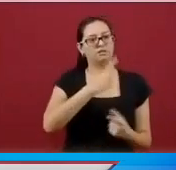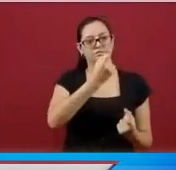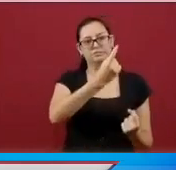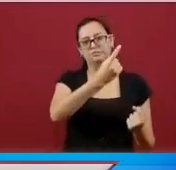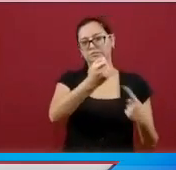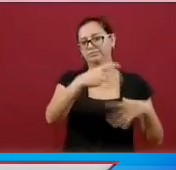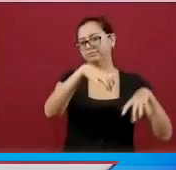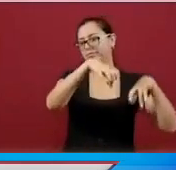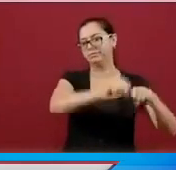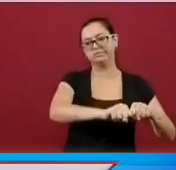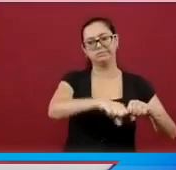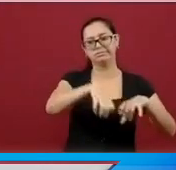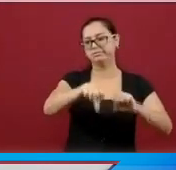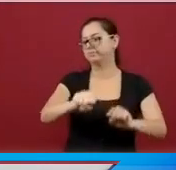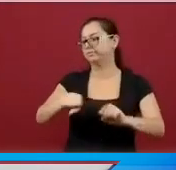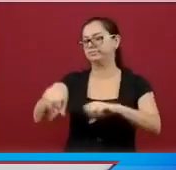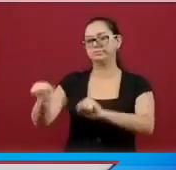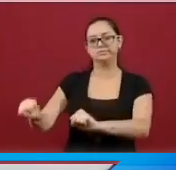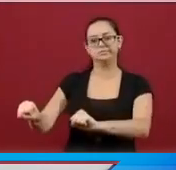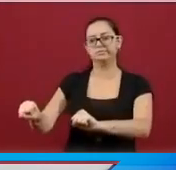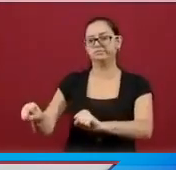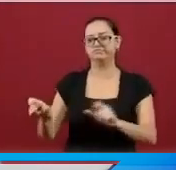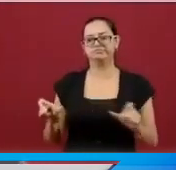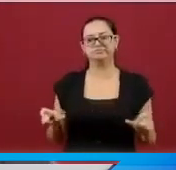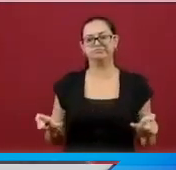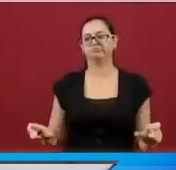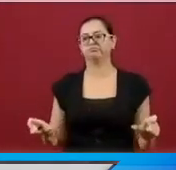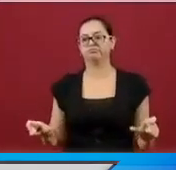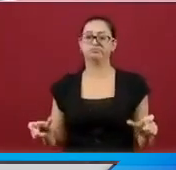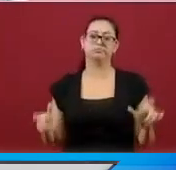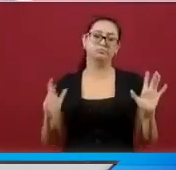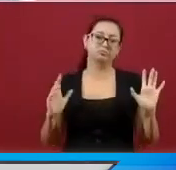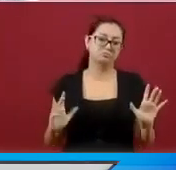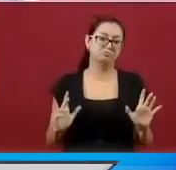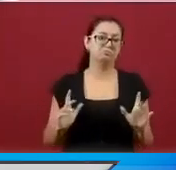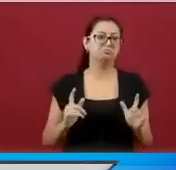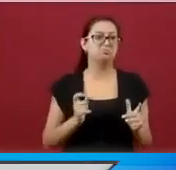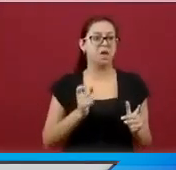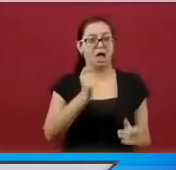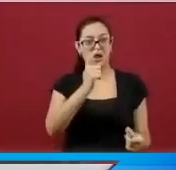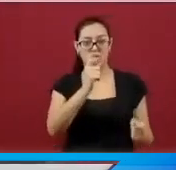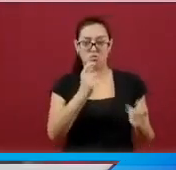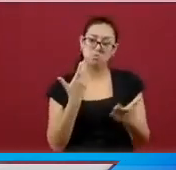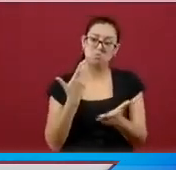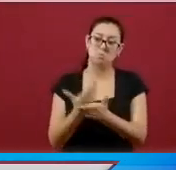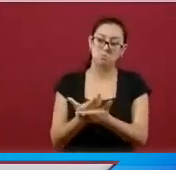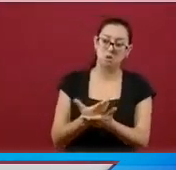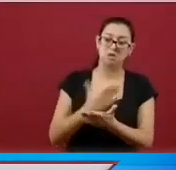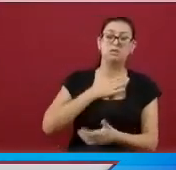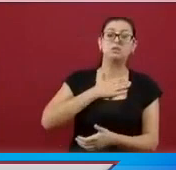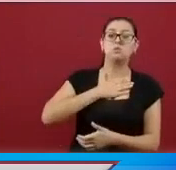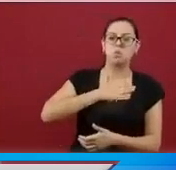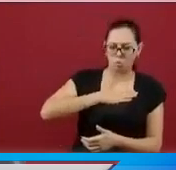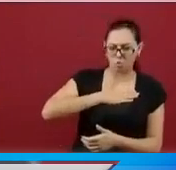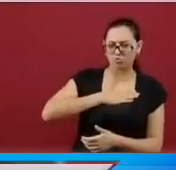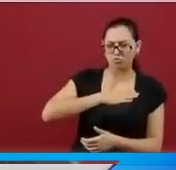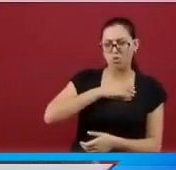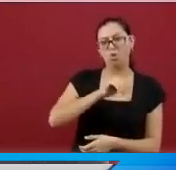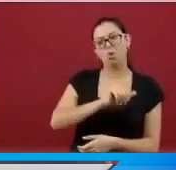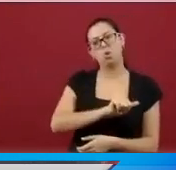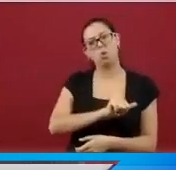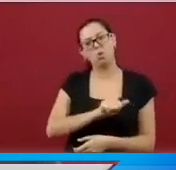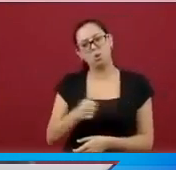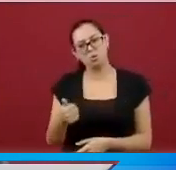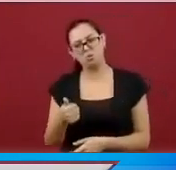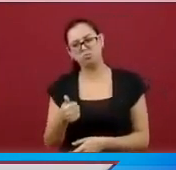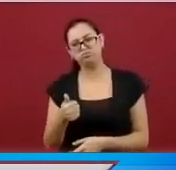atendiendo estos problemas, que en algunos casos se trata de manifestaciones con fundamento y en otros casos se trata de la intención de obtener recursos.